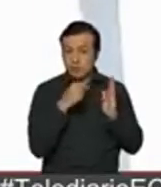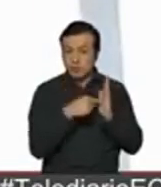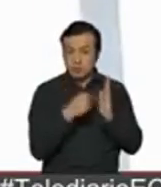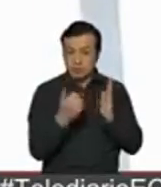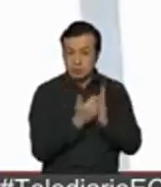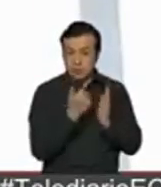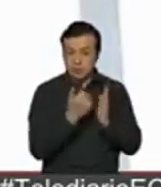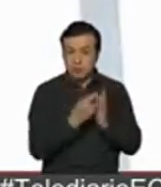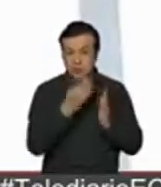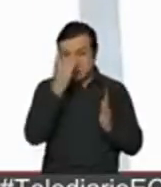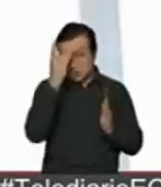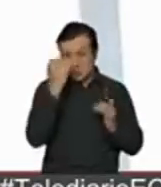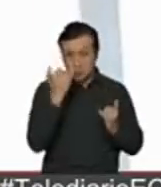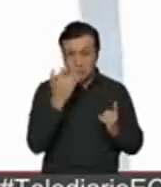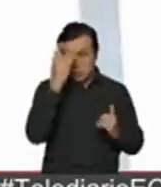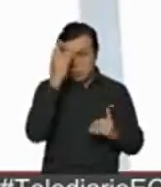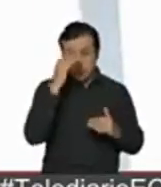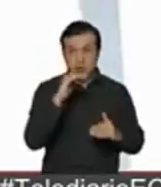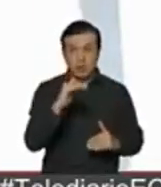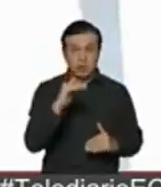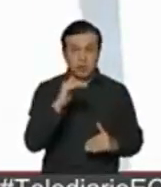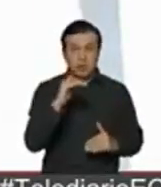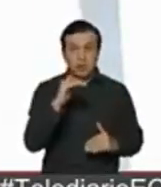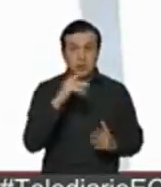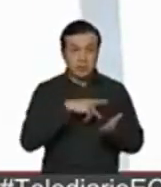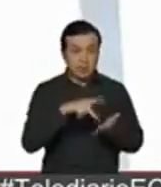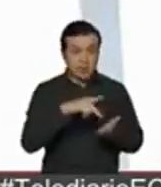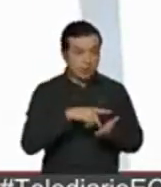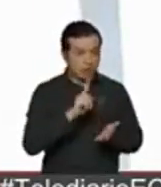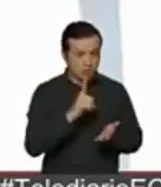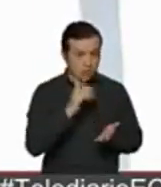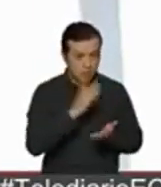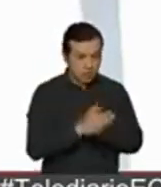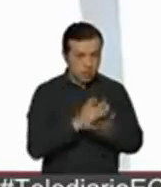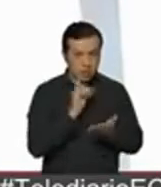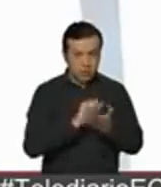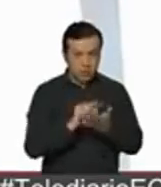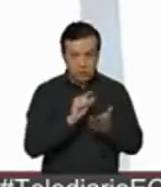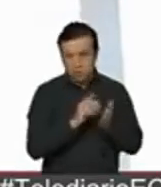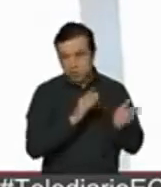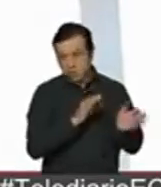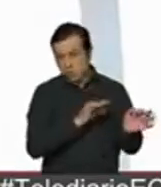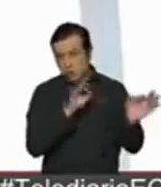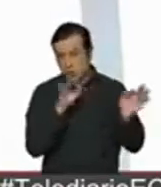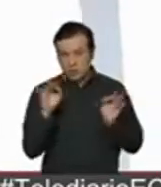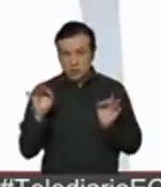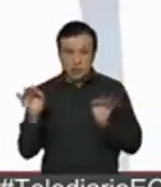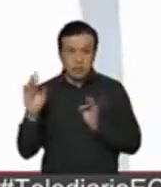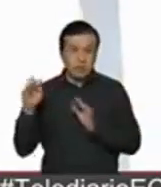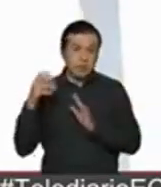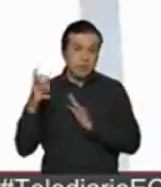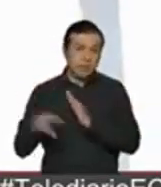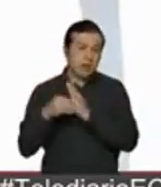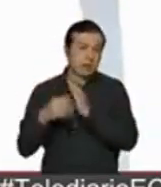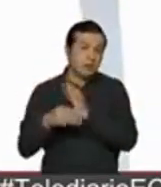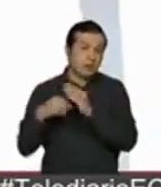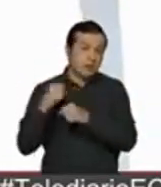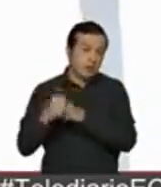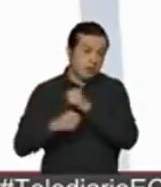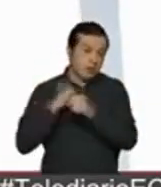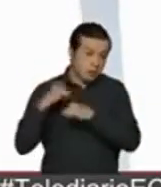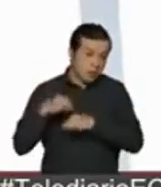la deuda que ahora estamos no dejando de pagar, sino dividiendo el pago en un periodo más largo, se va a seguir acumulando en los próximos